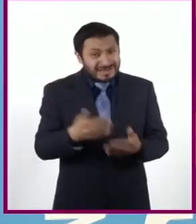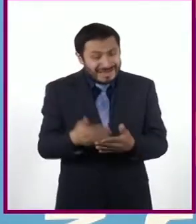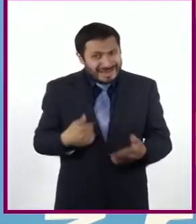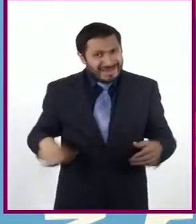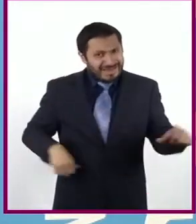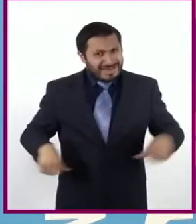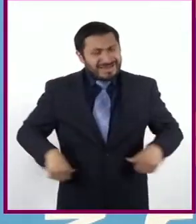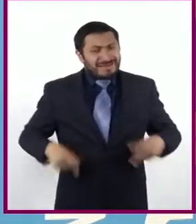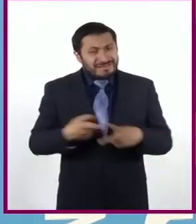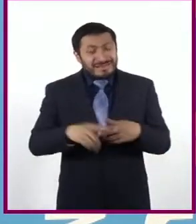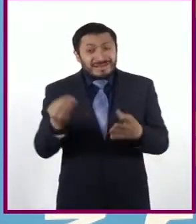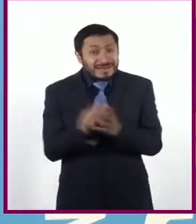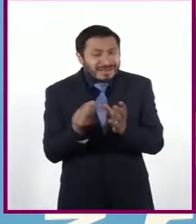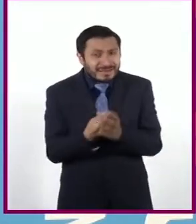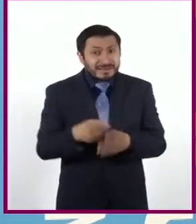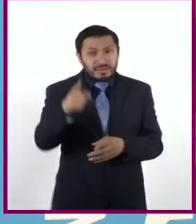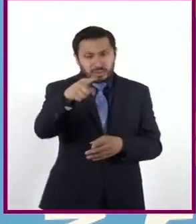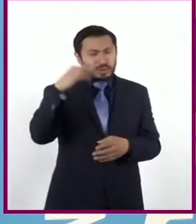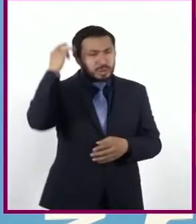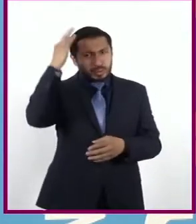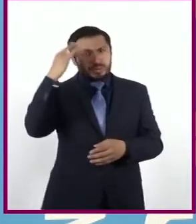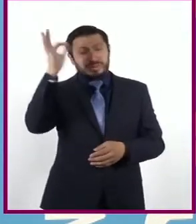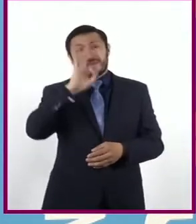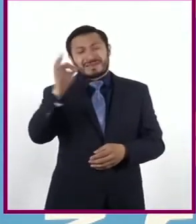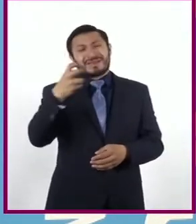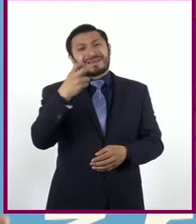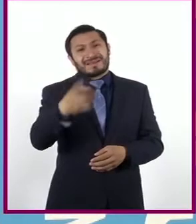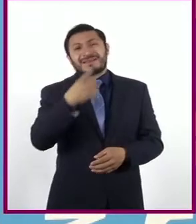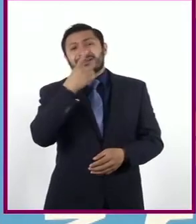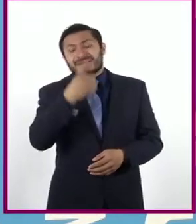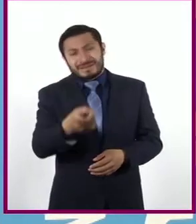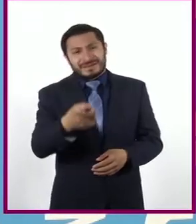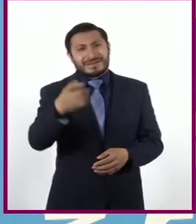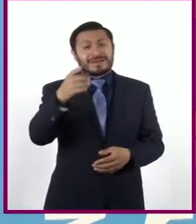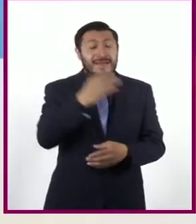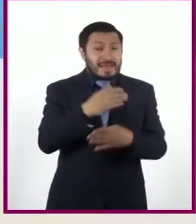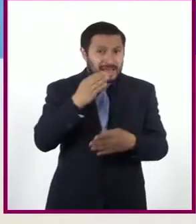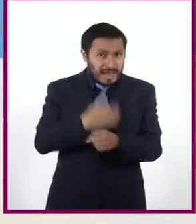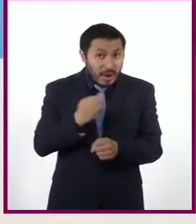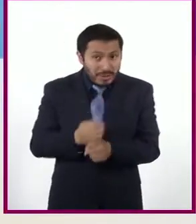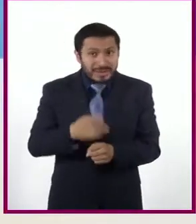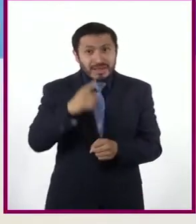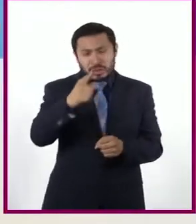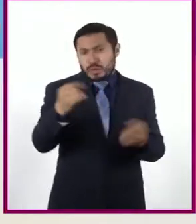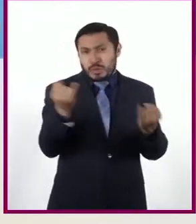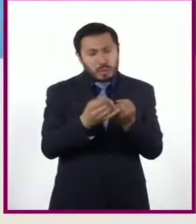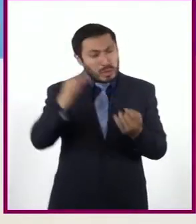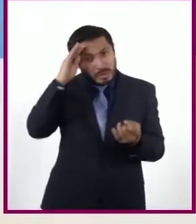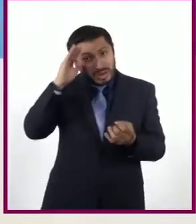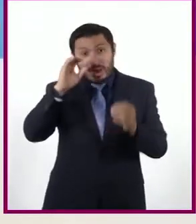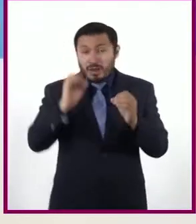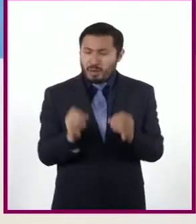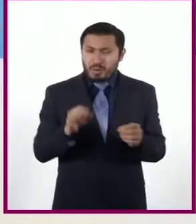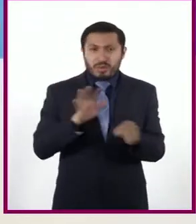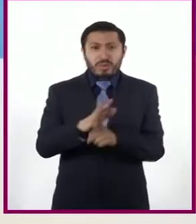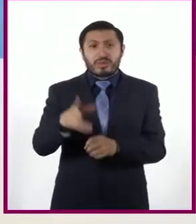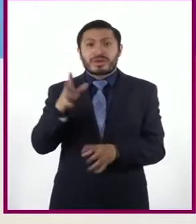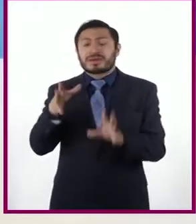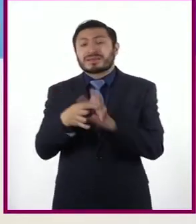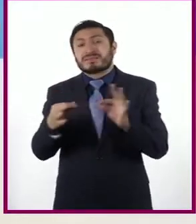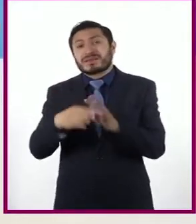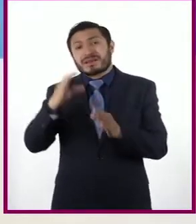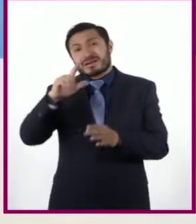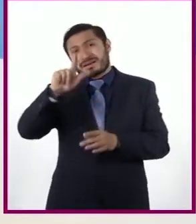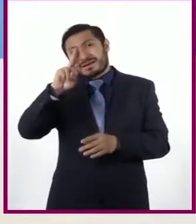si tomaron en cuenta algunas de las palabras que comentaron sus compañeros o lo que nos platicó Claudia